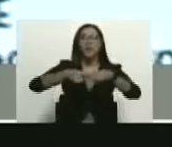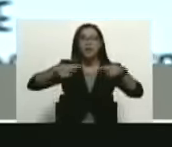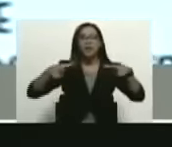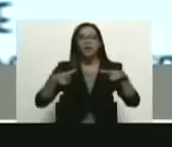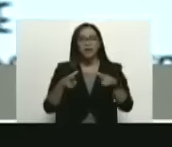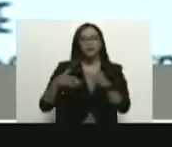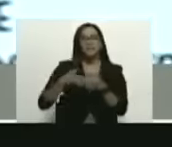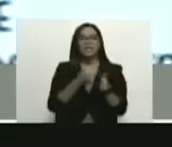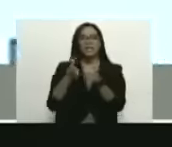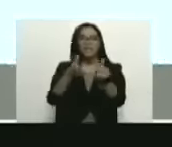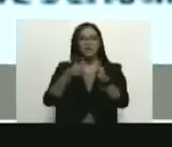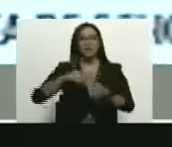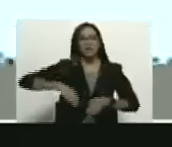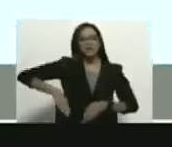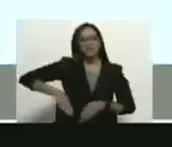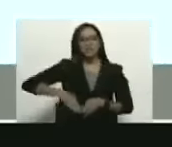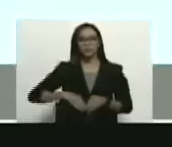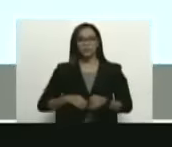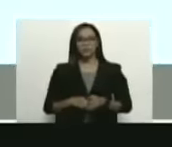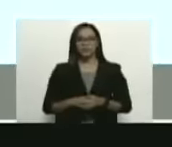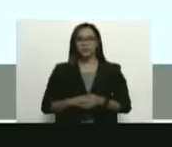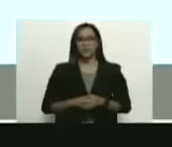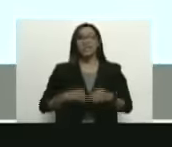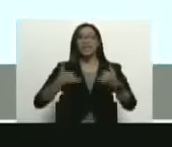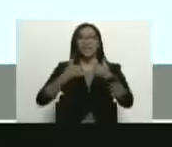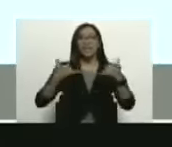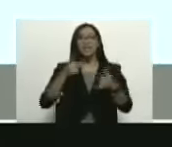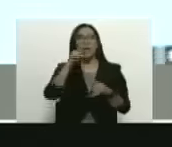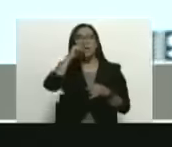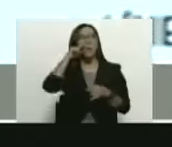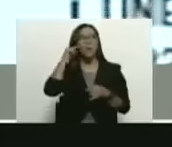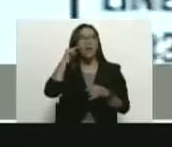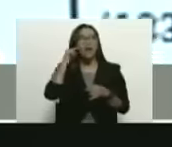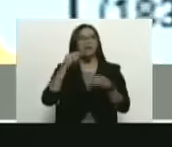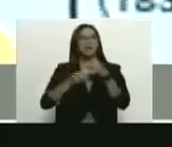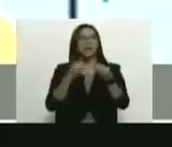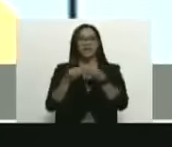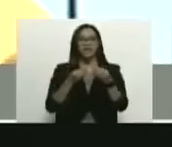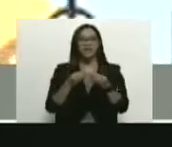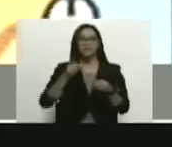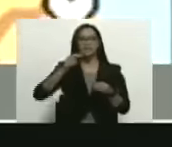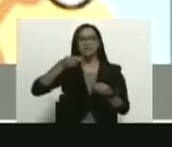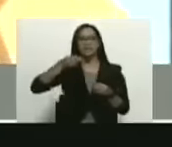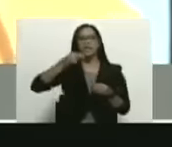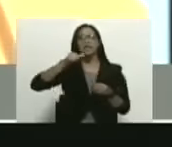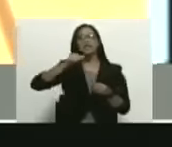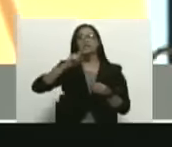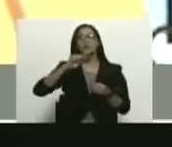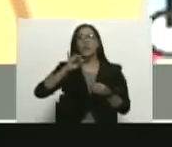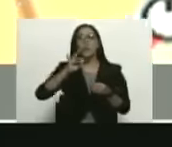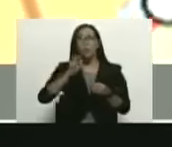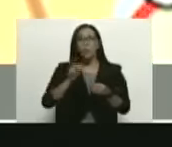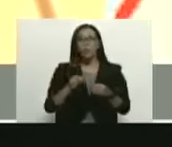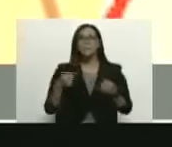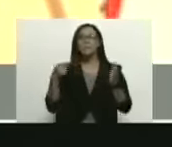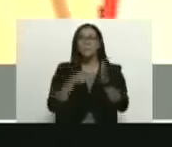Esequibo. La línea morada la traza Schomburgh entre